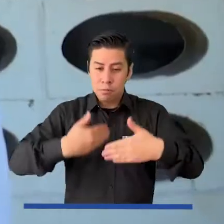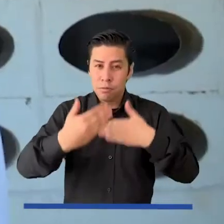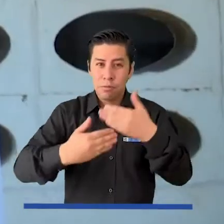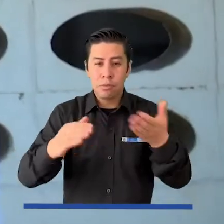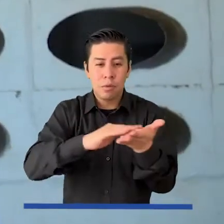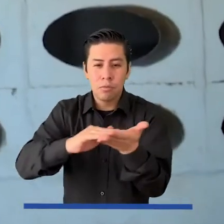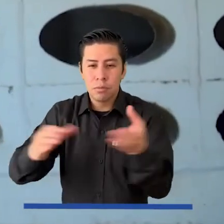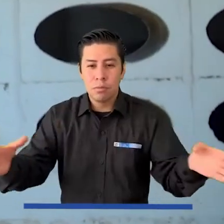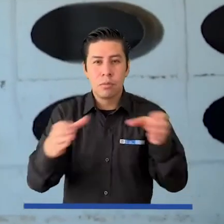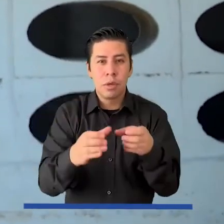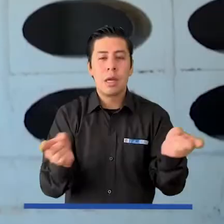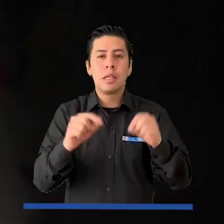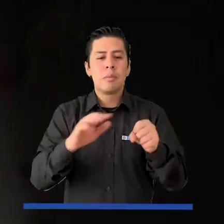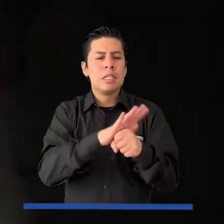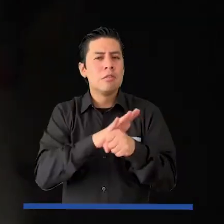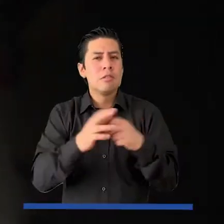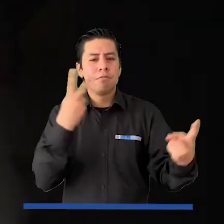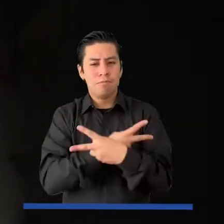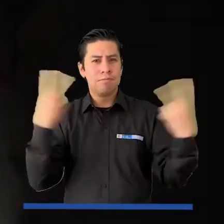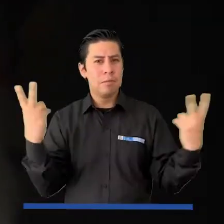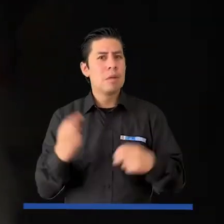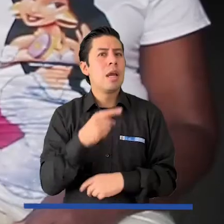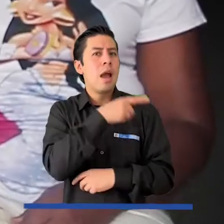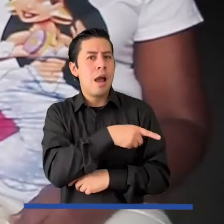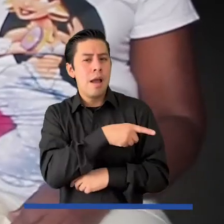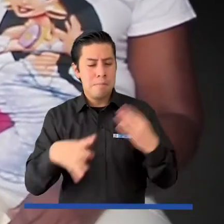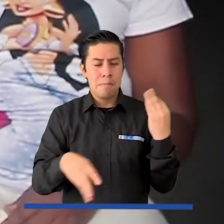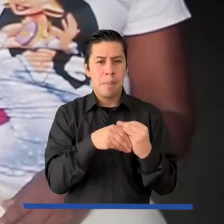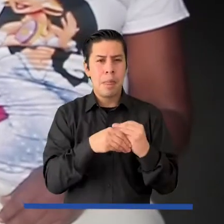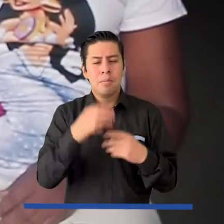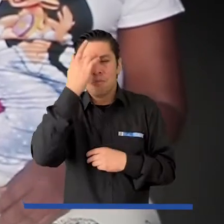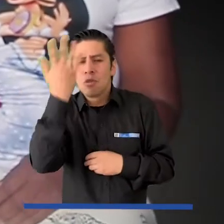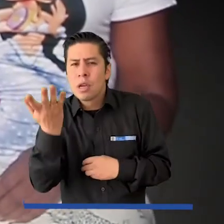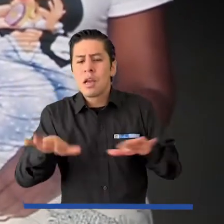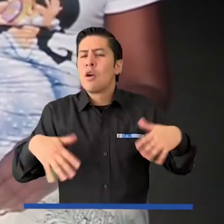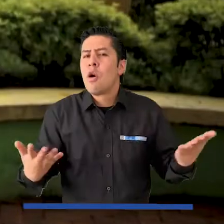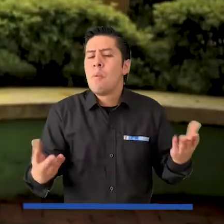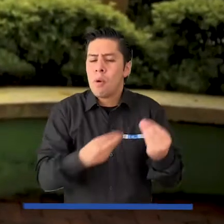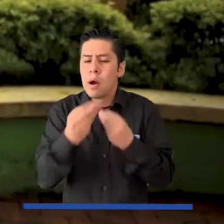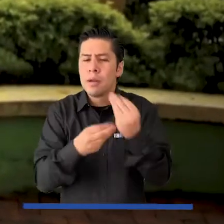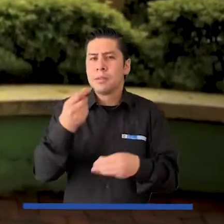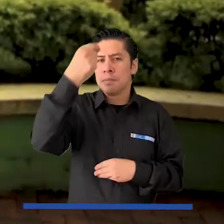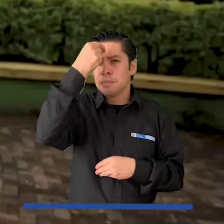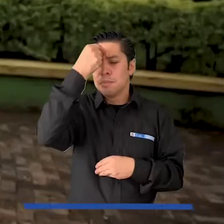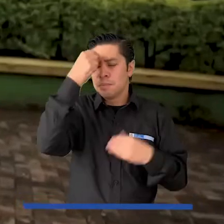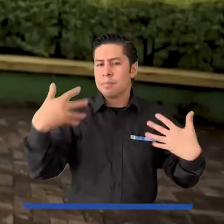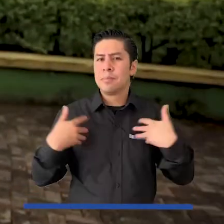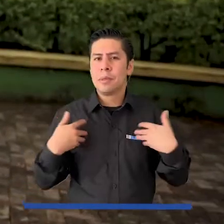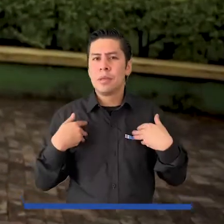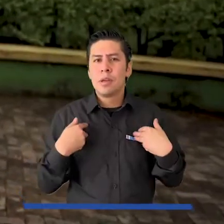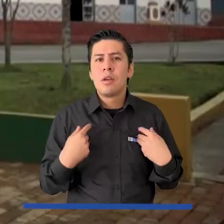con sujetos de reparación colectiva y tipos de hechos victimizantes. Además, se enfoca en por qué y cómo hacen memoria a